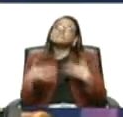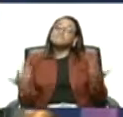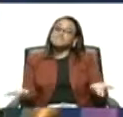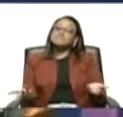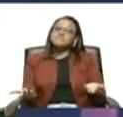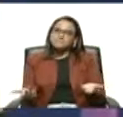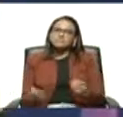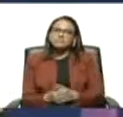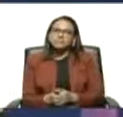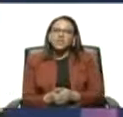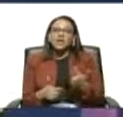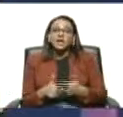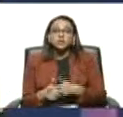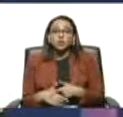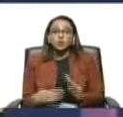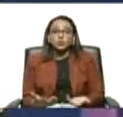que